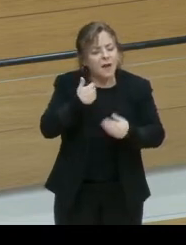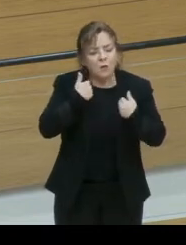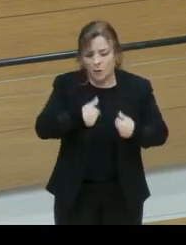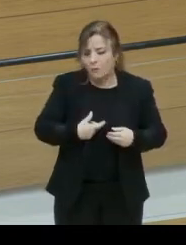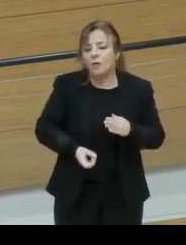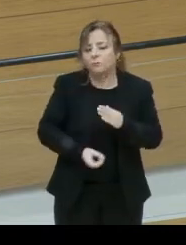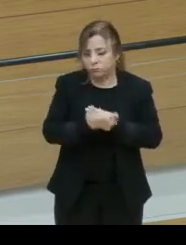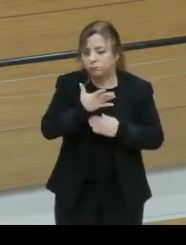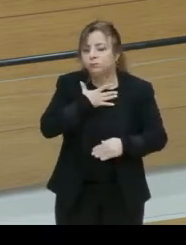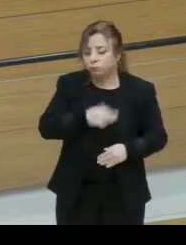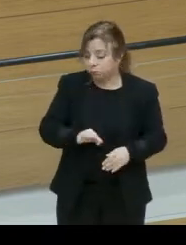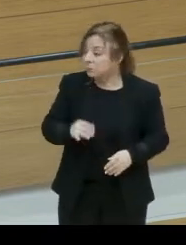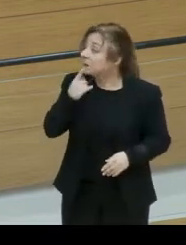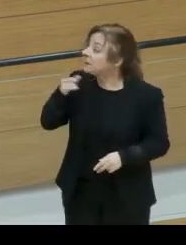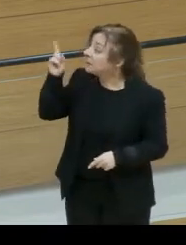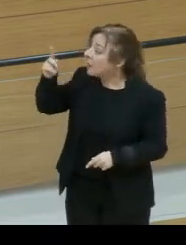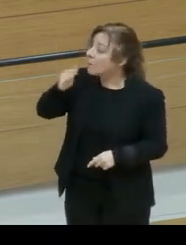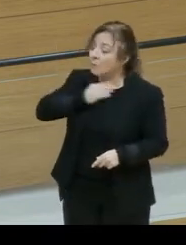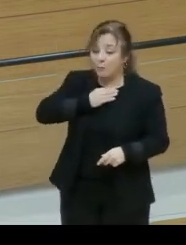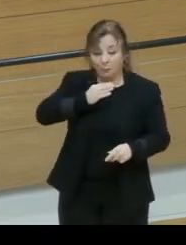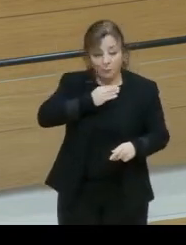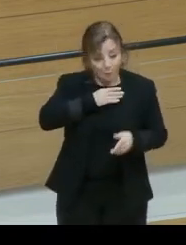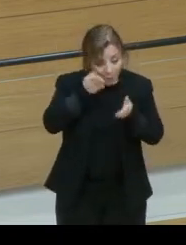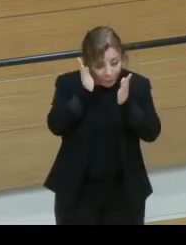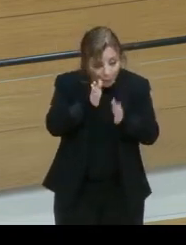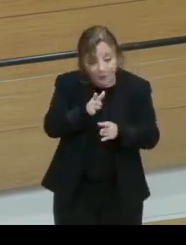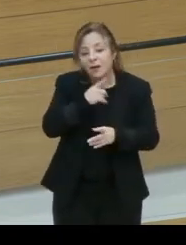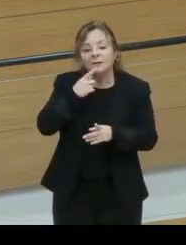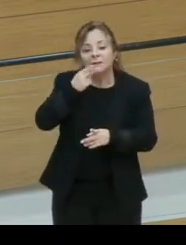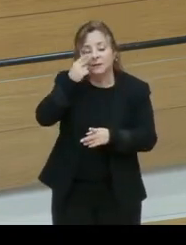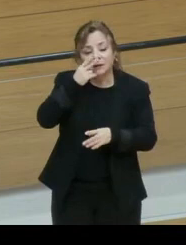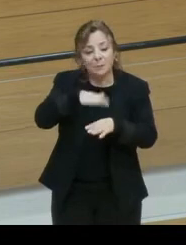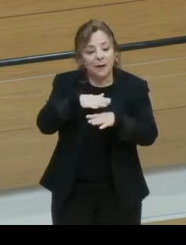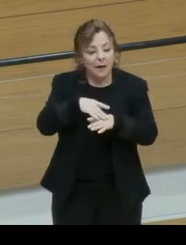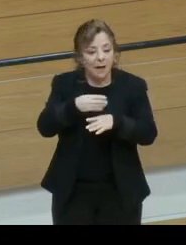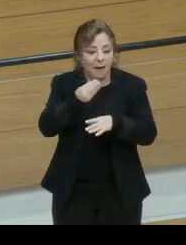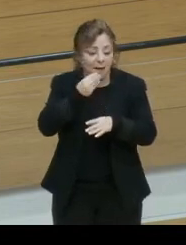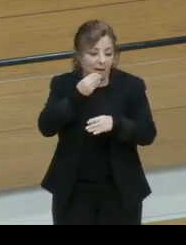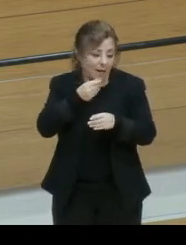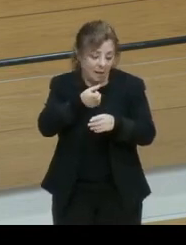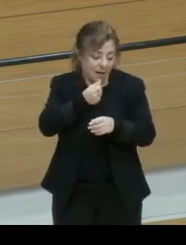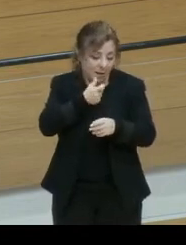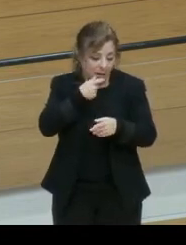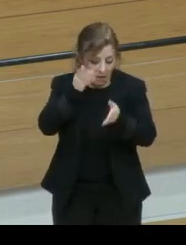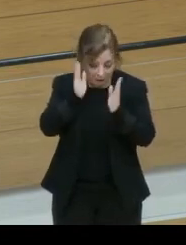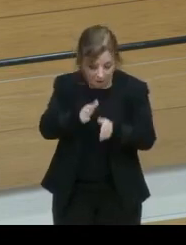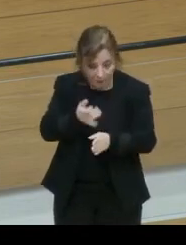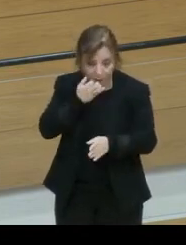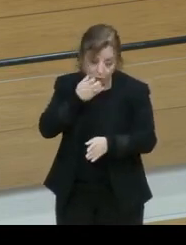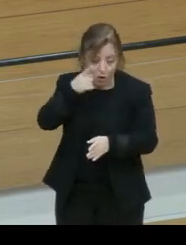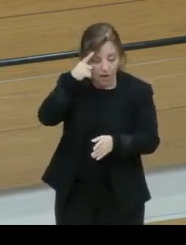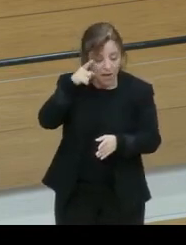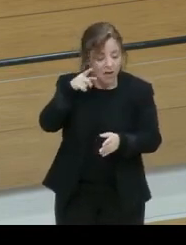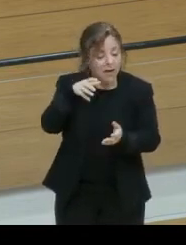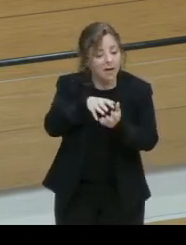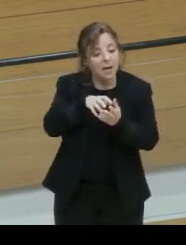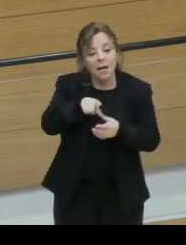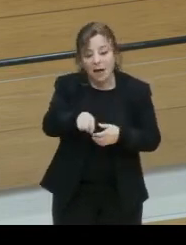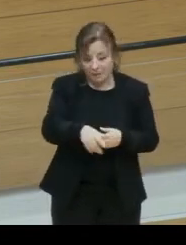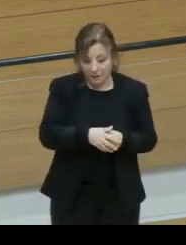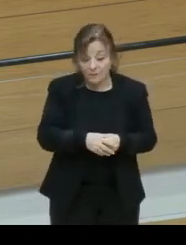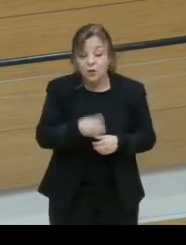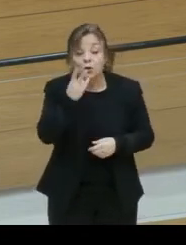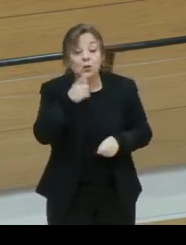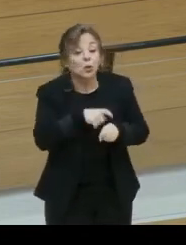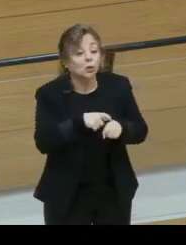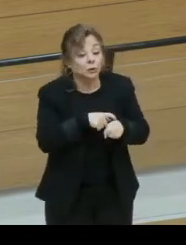Y además tienen propiedades terapéuticas que las hacen interesantes para el tratamiento, en este caso, de glioblastoma. Hay dos tipos de células madre,